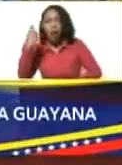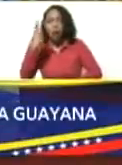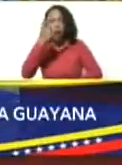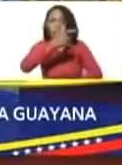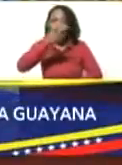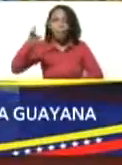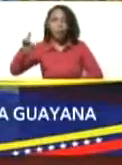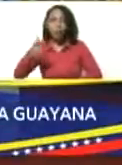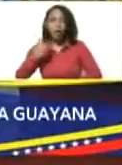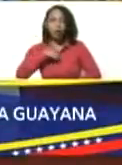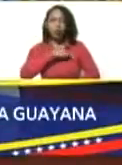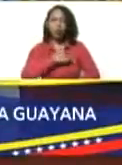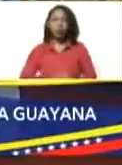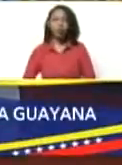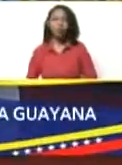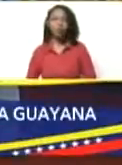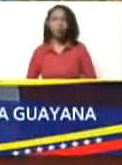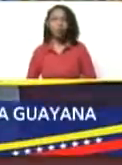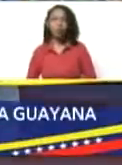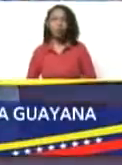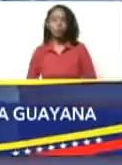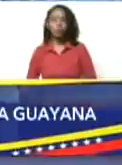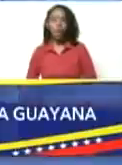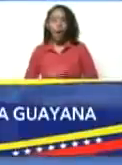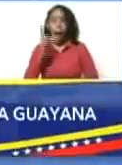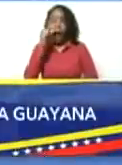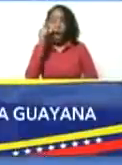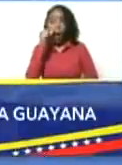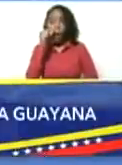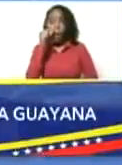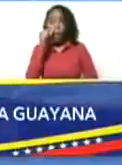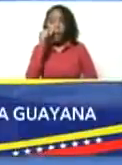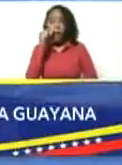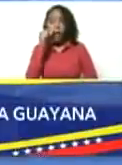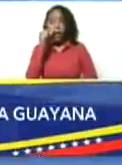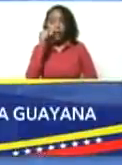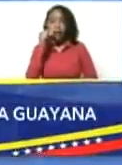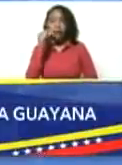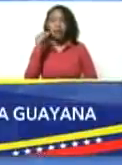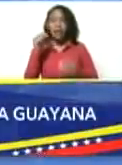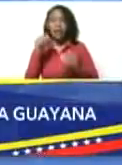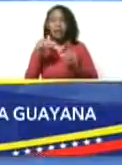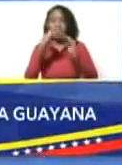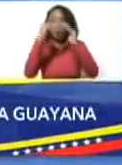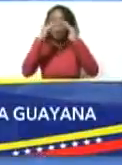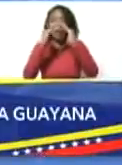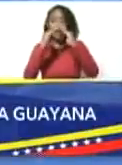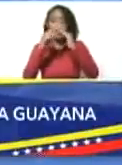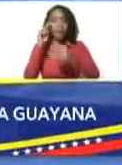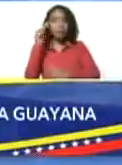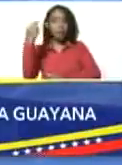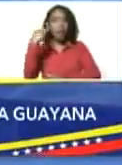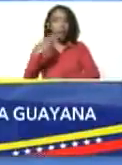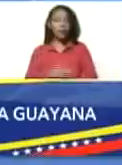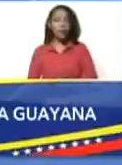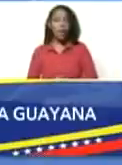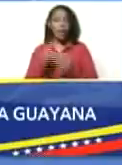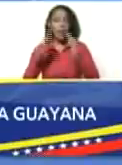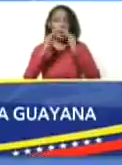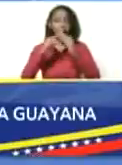El hombre del kiosco Veraza, el kiosco